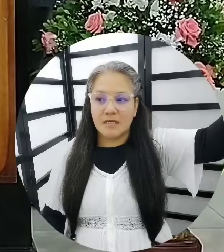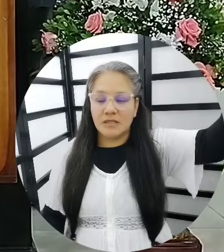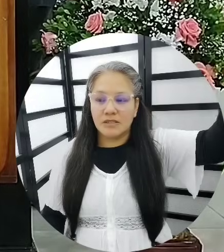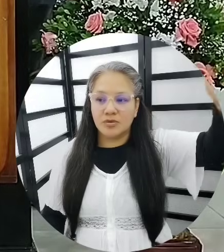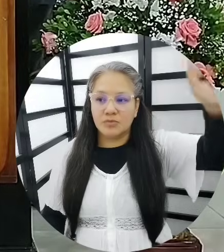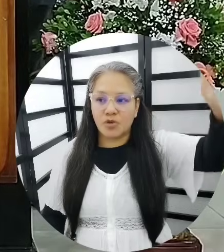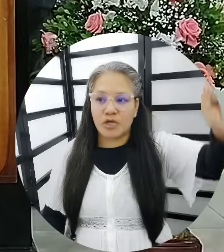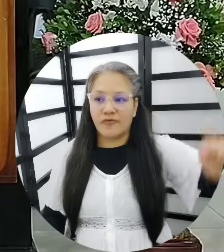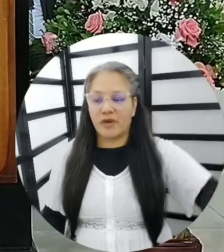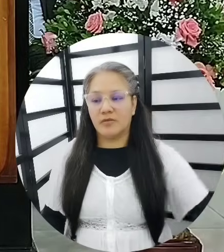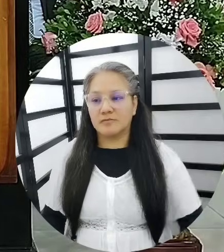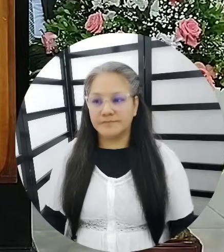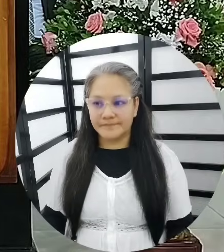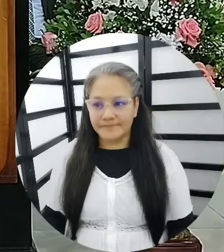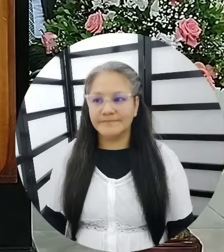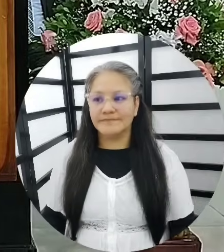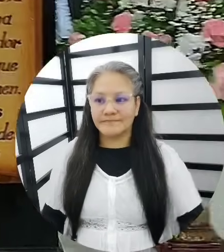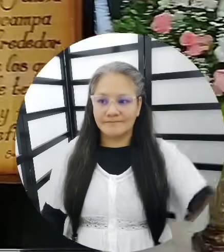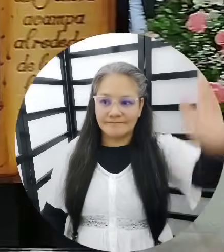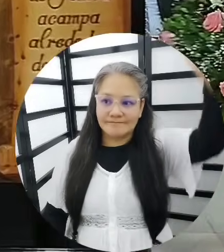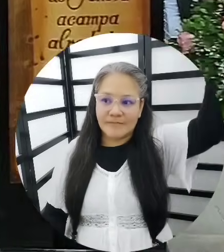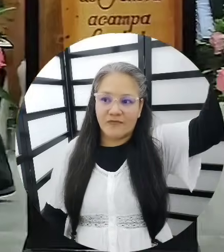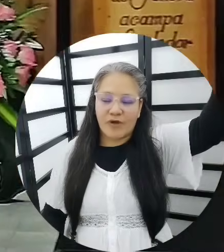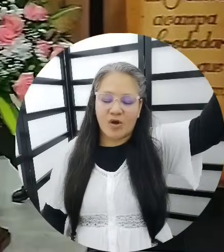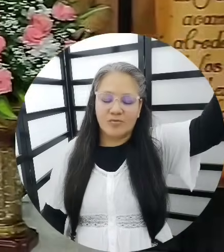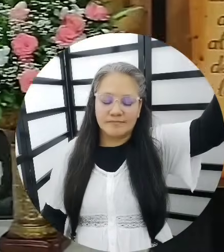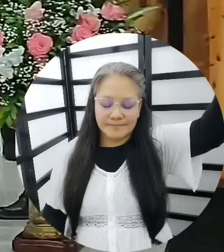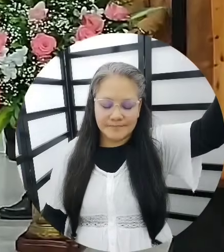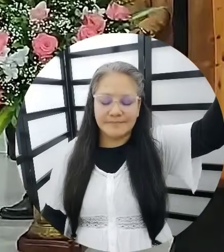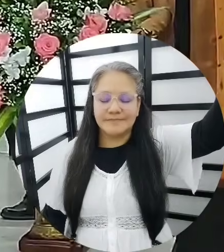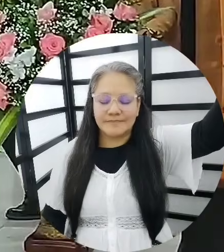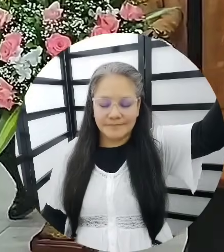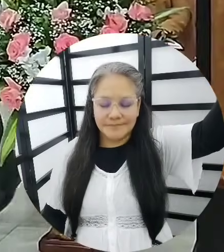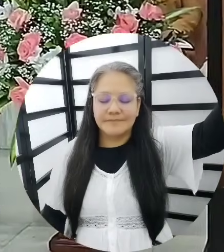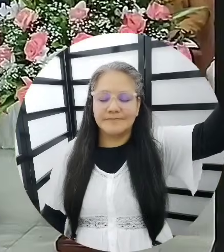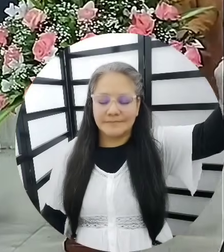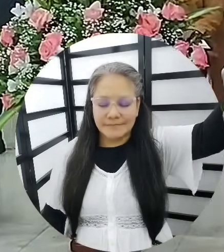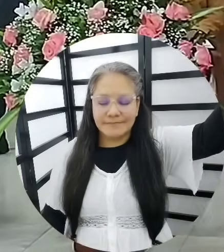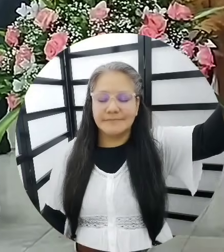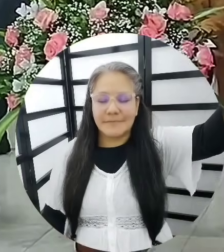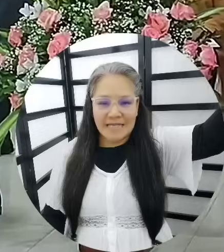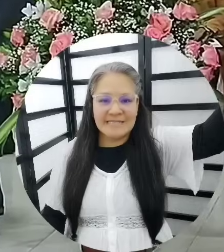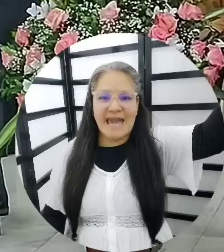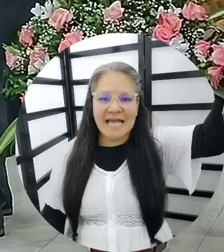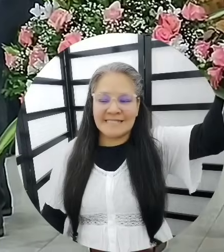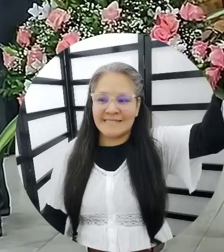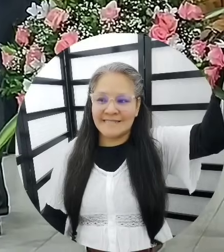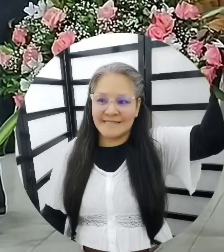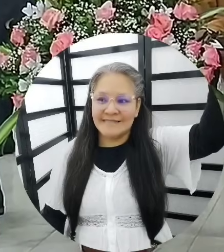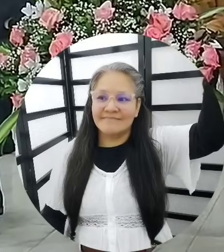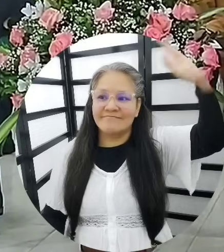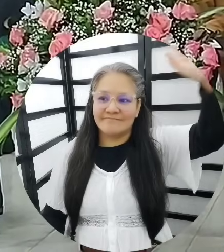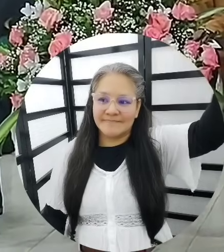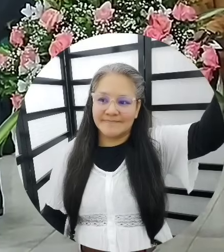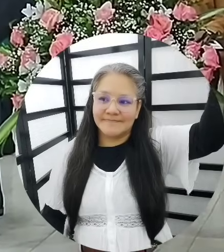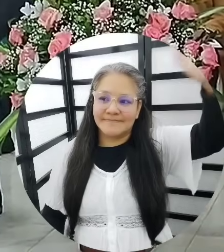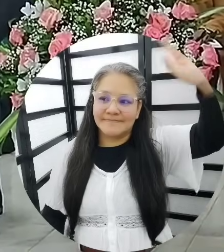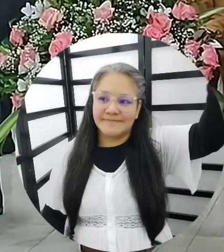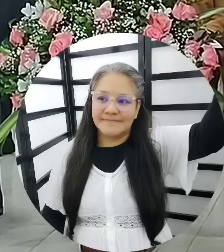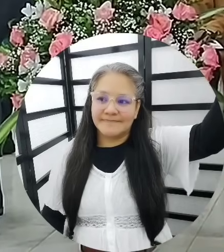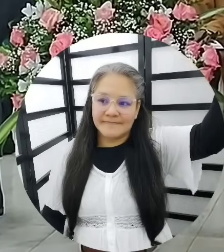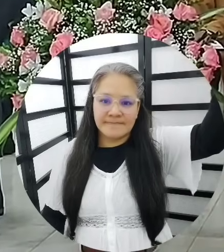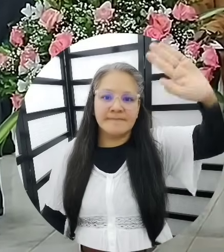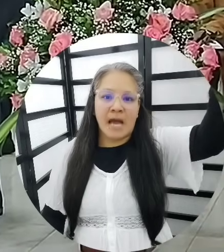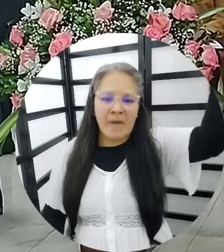¿qué hace mi padre? Viene con la tijera y suaz para afuera, rama seca con la tijera y suaz para